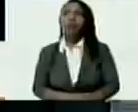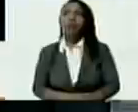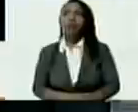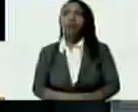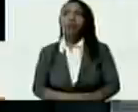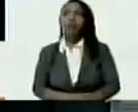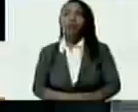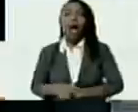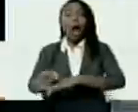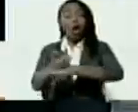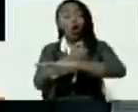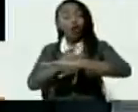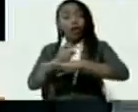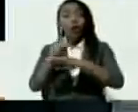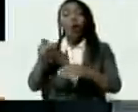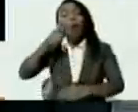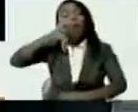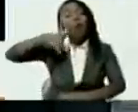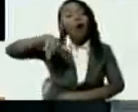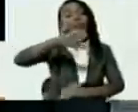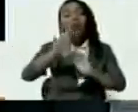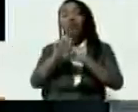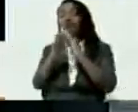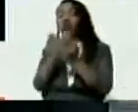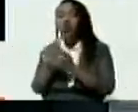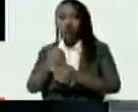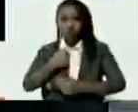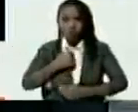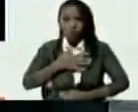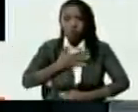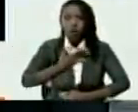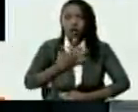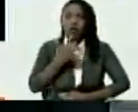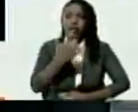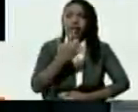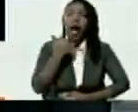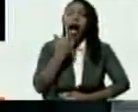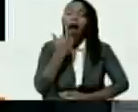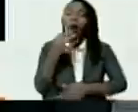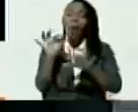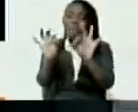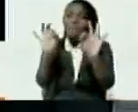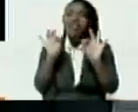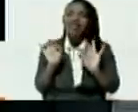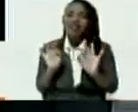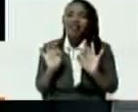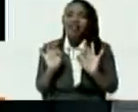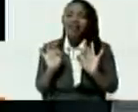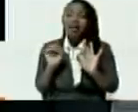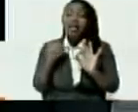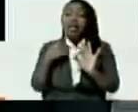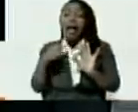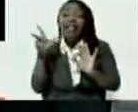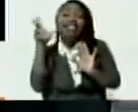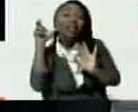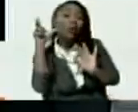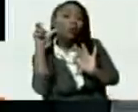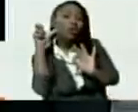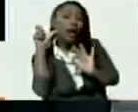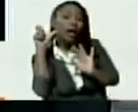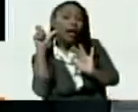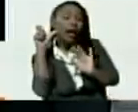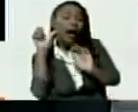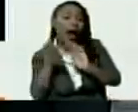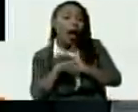a los gobiernos y pueblos del mundo, si puedo resaltar algo especial, es que hay que escuchar a la Organización Mundial de la